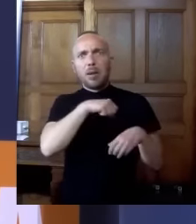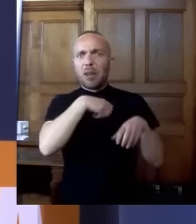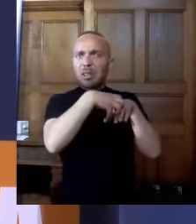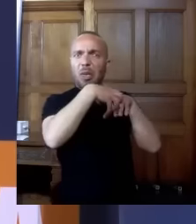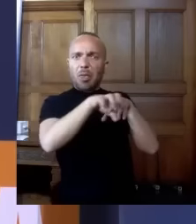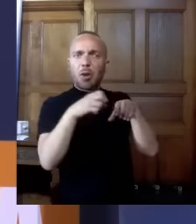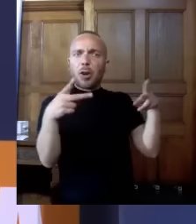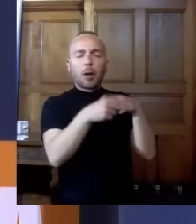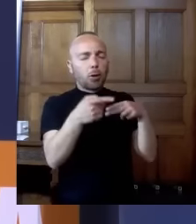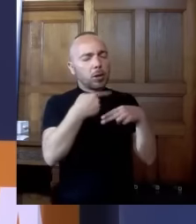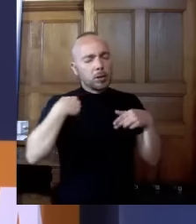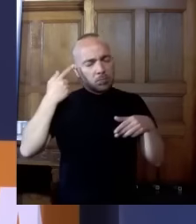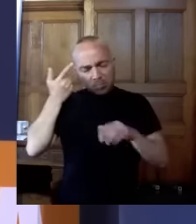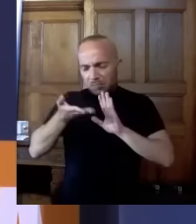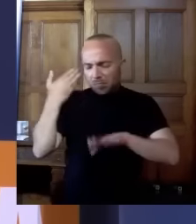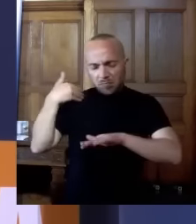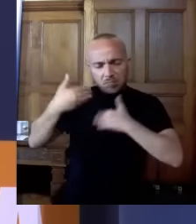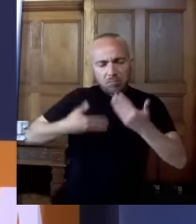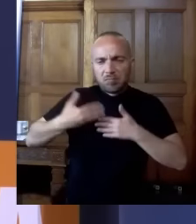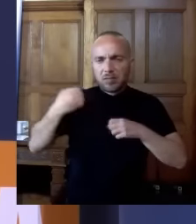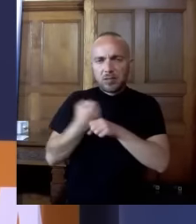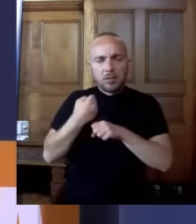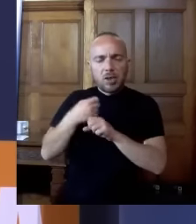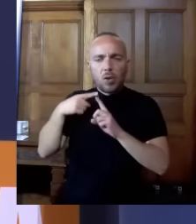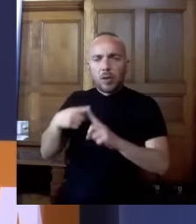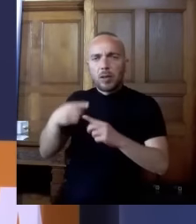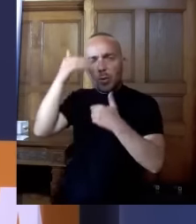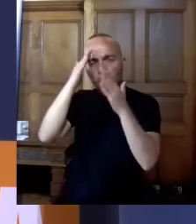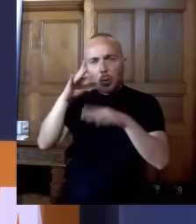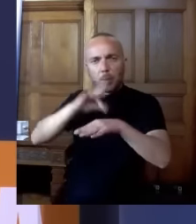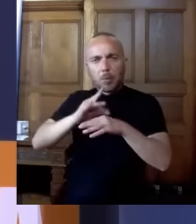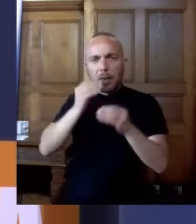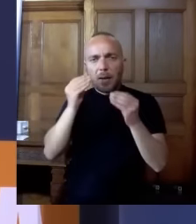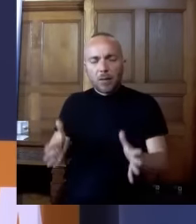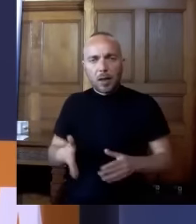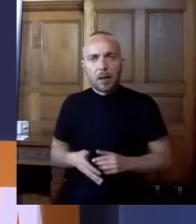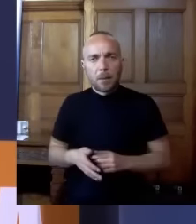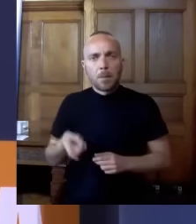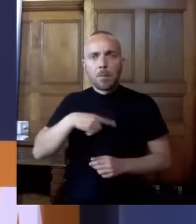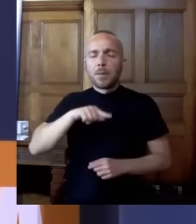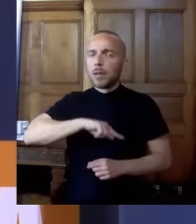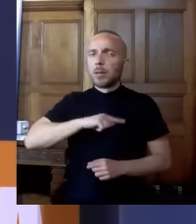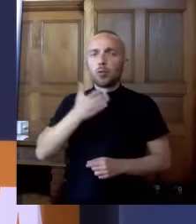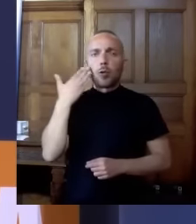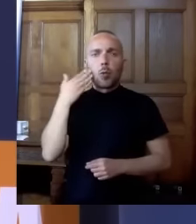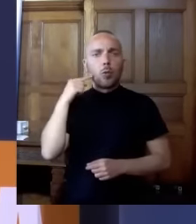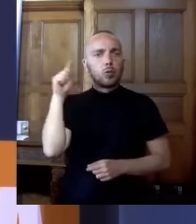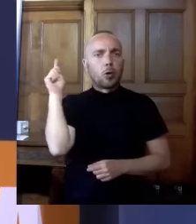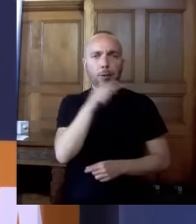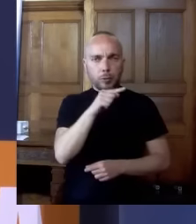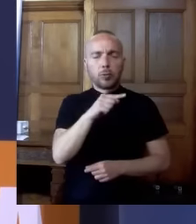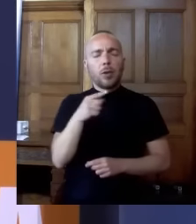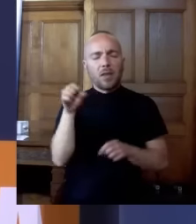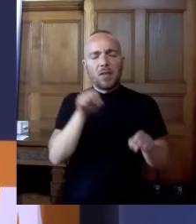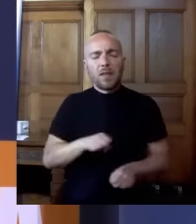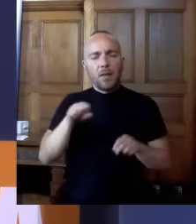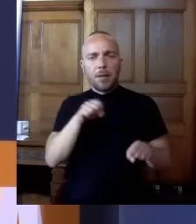recortes para que sigáis teniendo una buena atención médica eso es de lo que nos sentimos orgullosas Y eso es lo que hay que defender